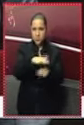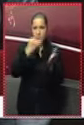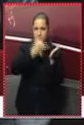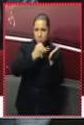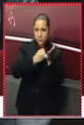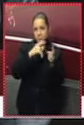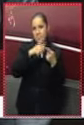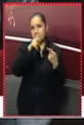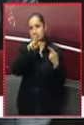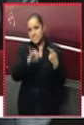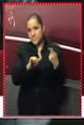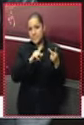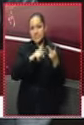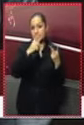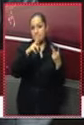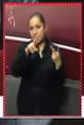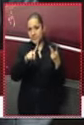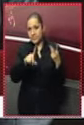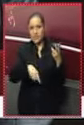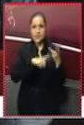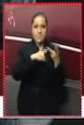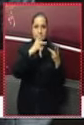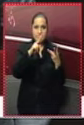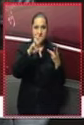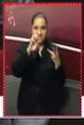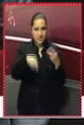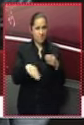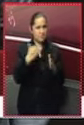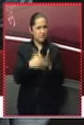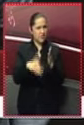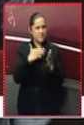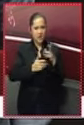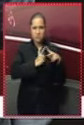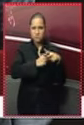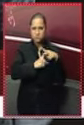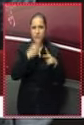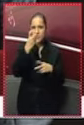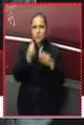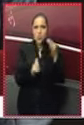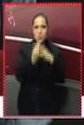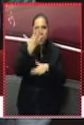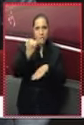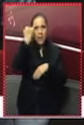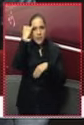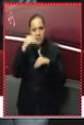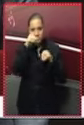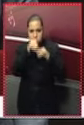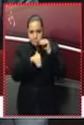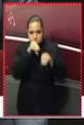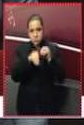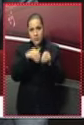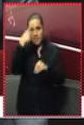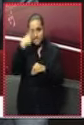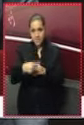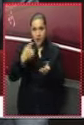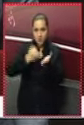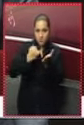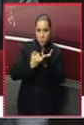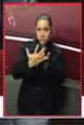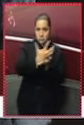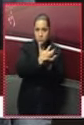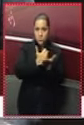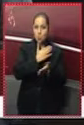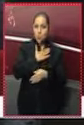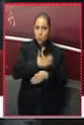Y no innova en nuevos mecanismos que nos ayuden a construir un andamiaje fiscal justo y